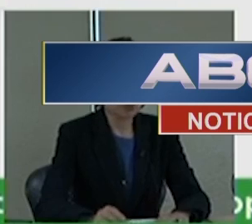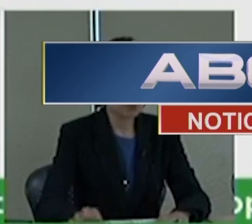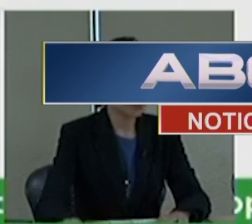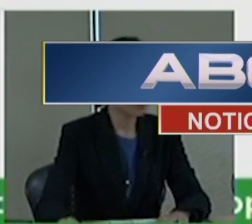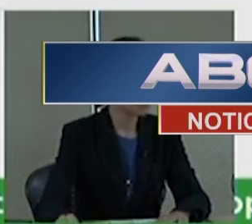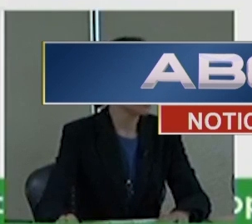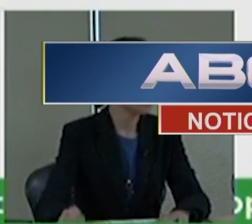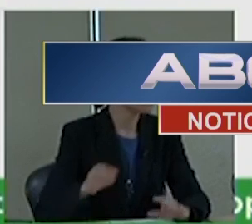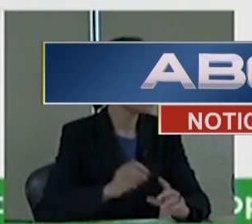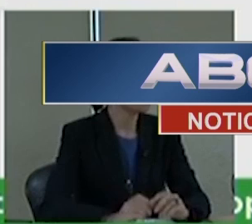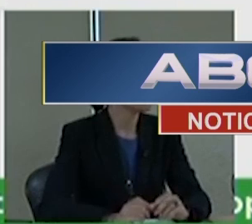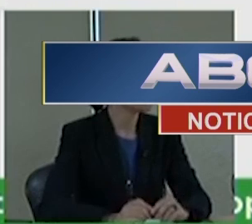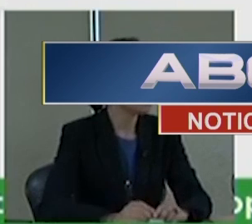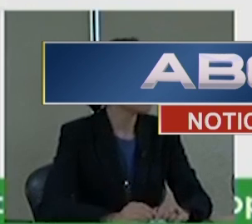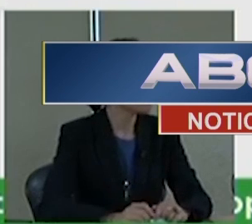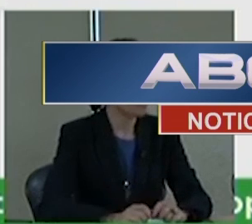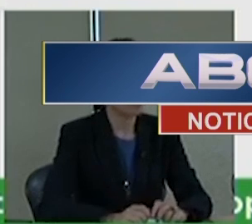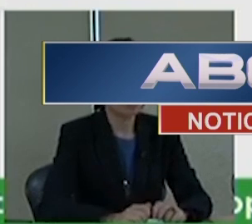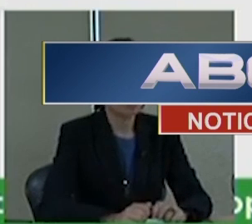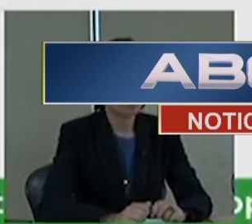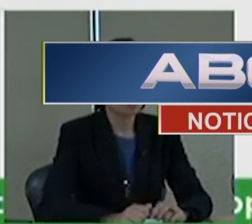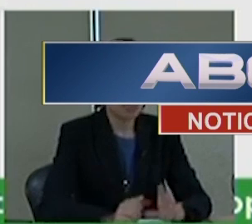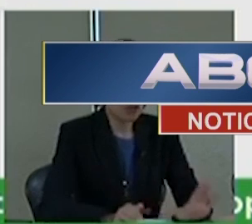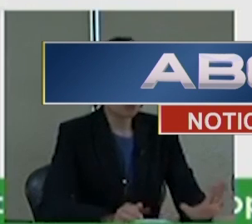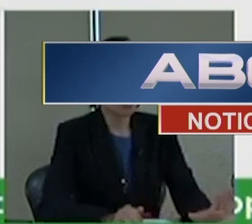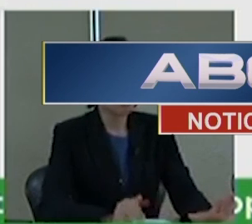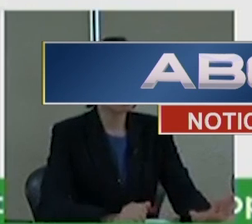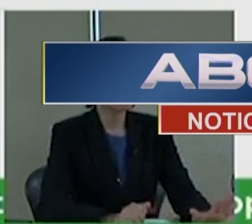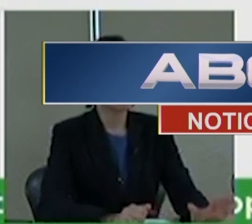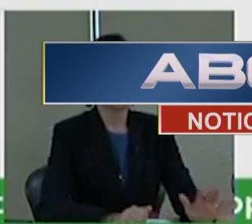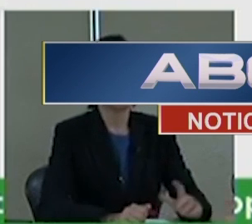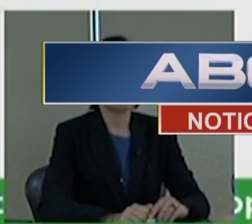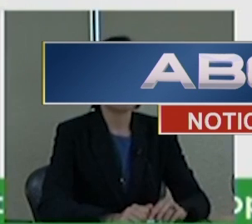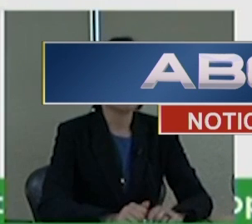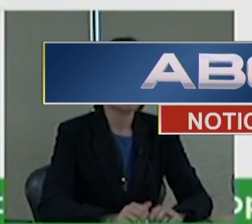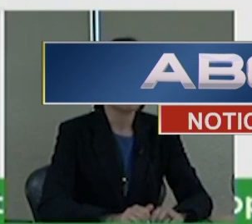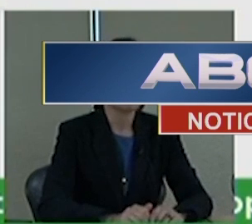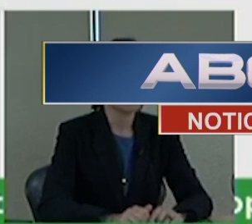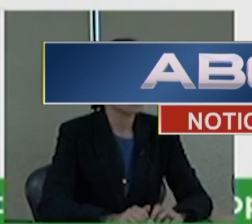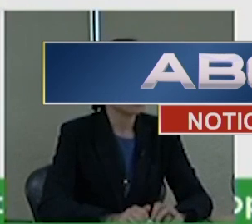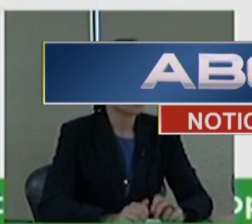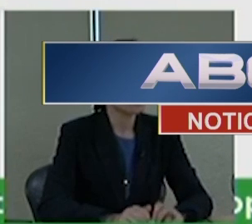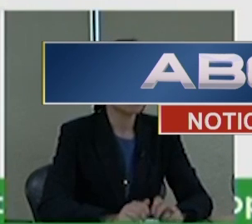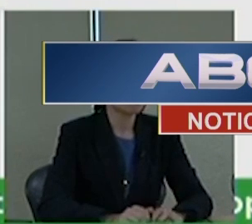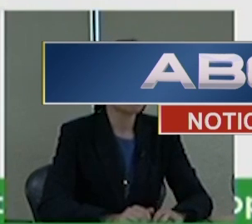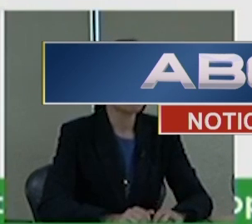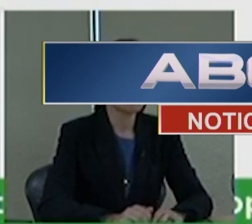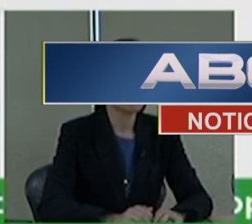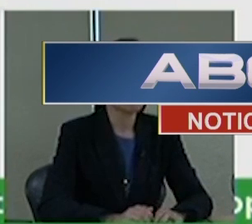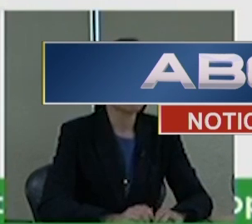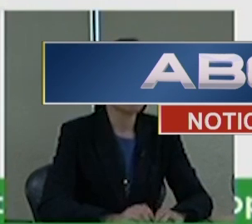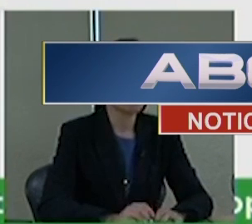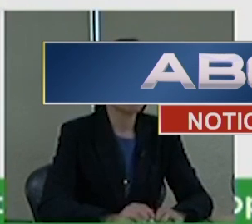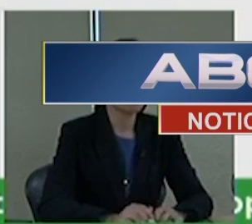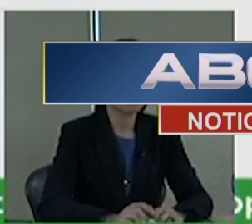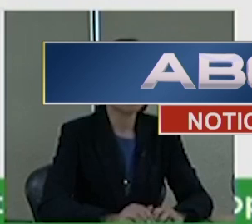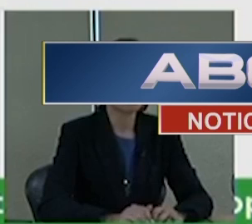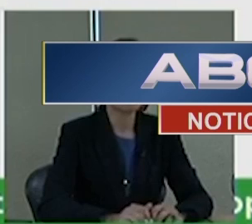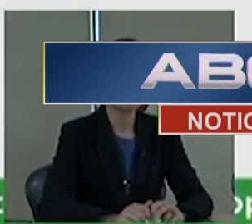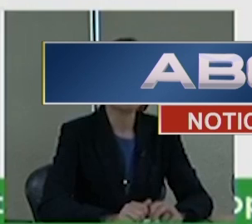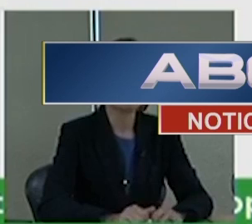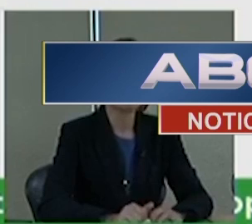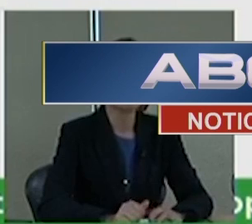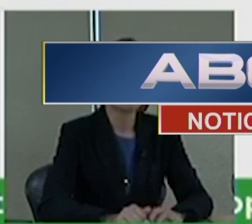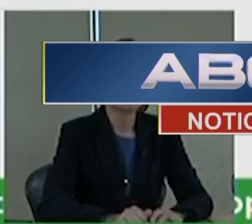intentó apropiarse de algún beneficio para realizar ágil o evitar trámites multas o pagos de la empresa de acuerdo con el estudio la